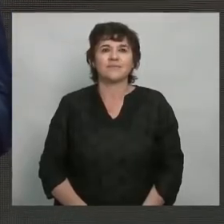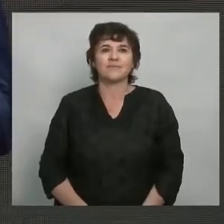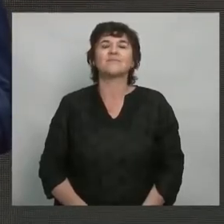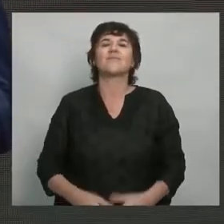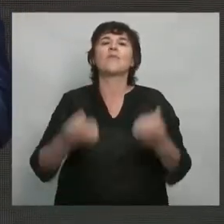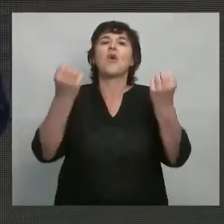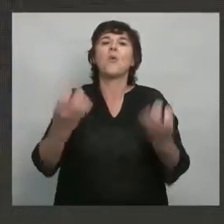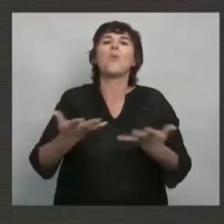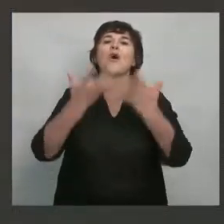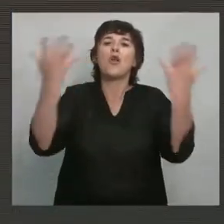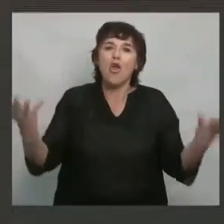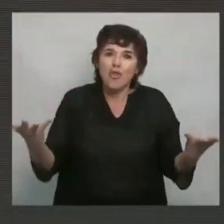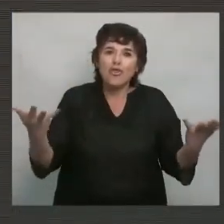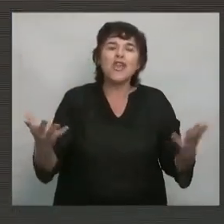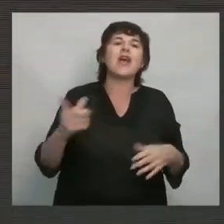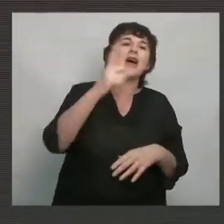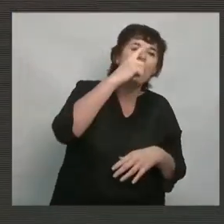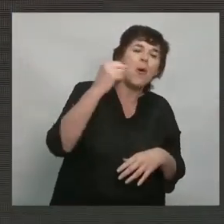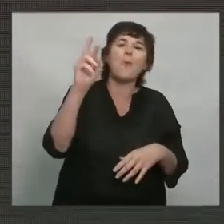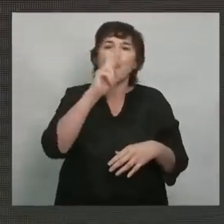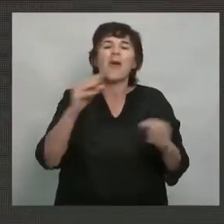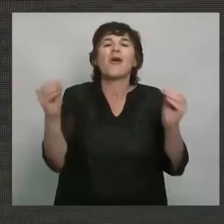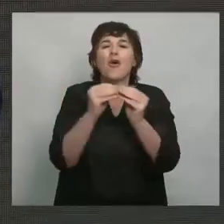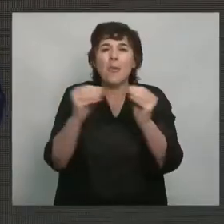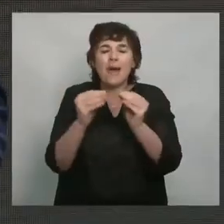Buenos días, compañeros y compañeras.